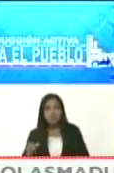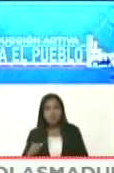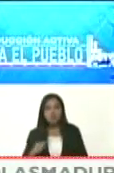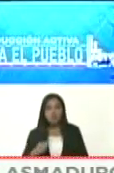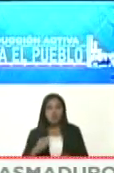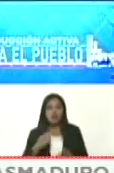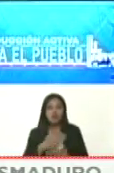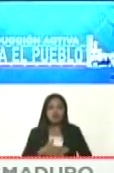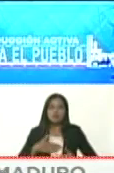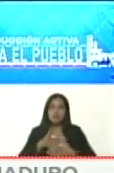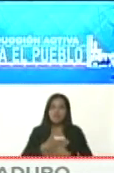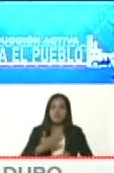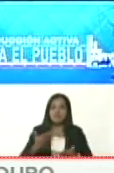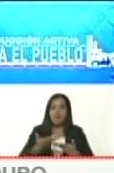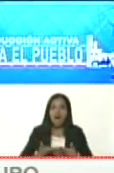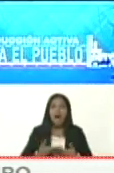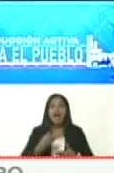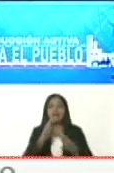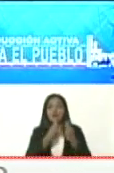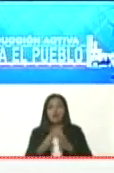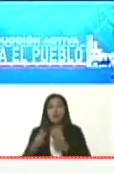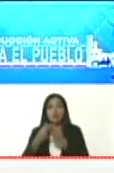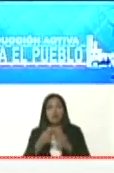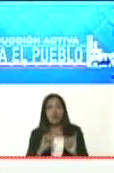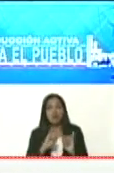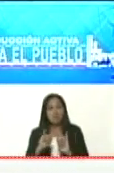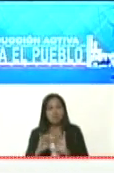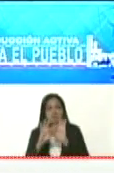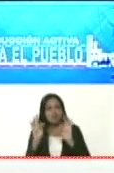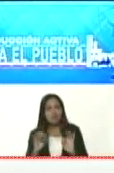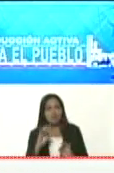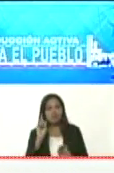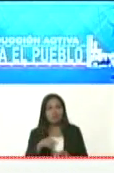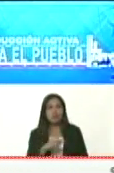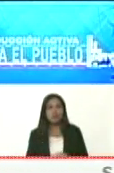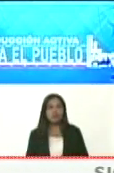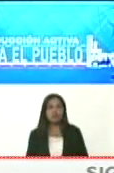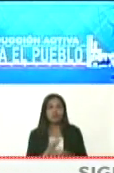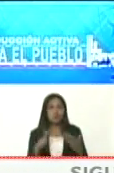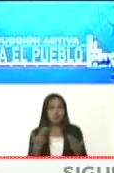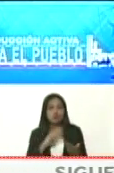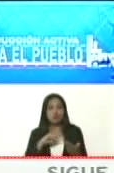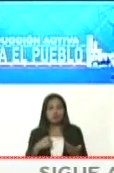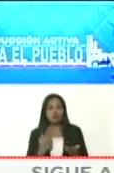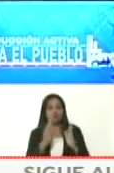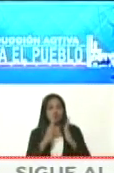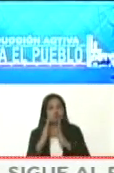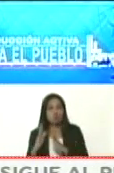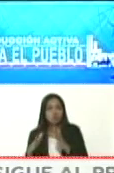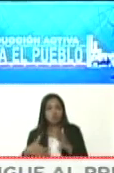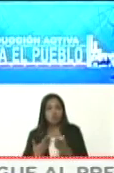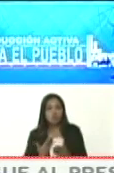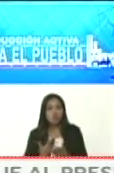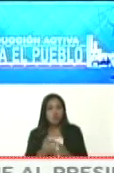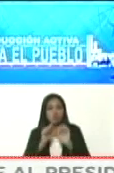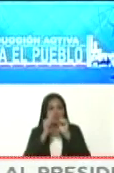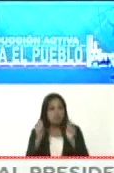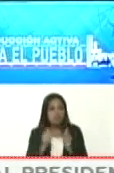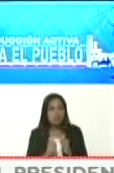beneficia económicamente de esos desechos. ¿Cuándo se puede organizar un